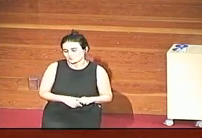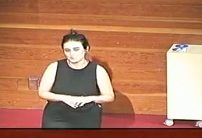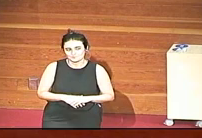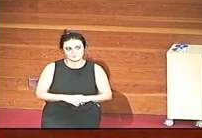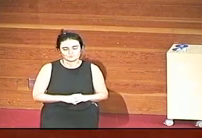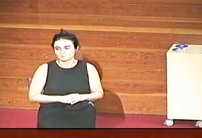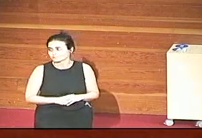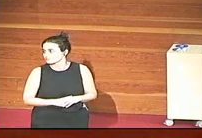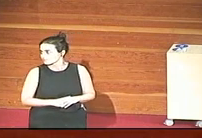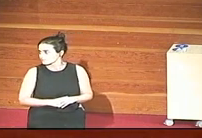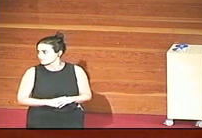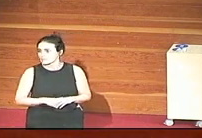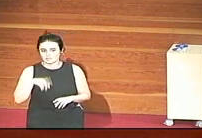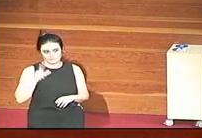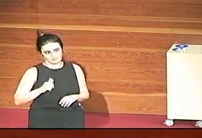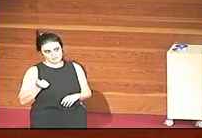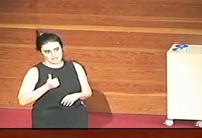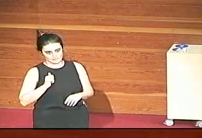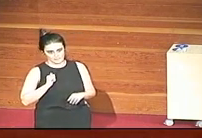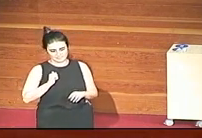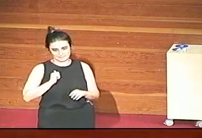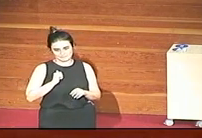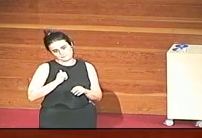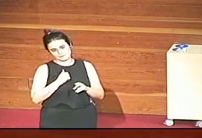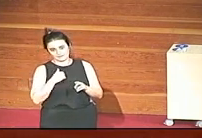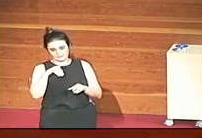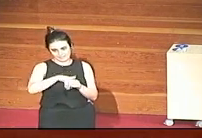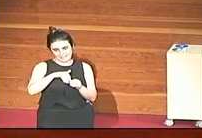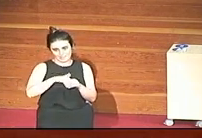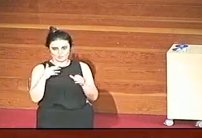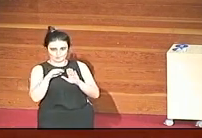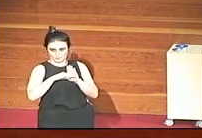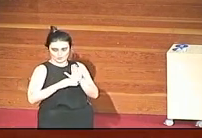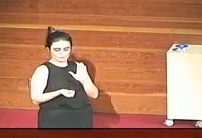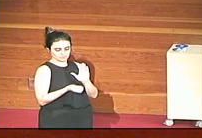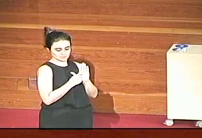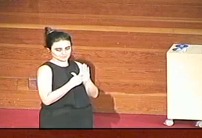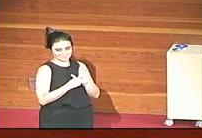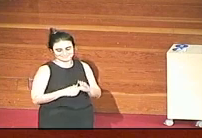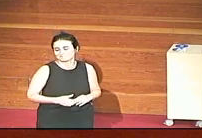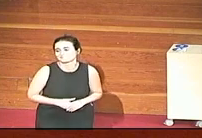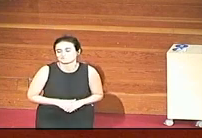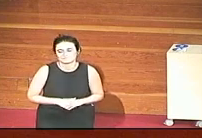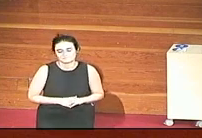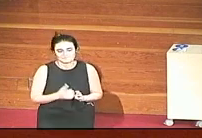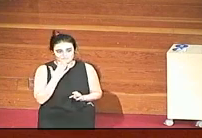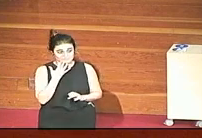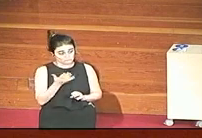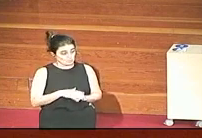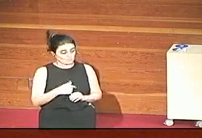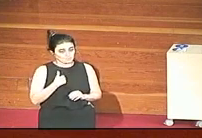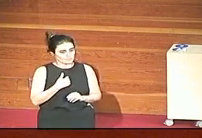y ya de paso que la apunten para los programas electorales del año que viene bueno para mí sería muy urgente los temas de movilidad